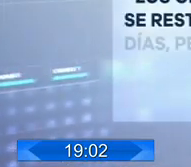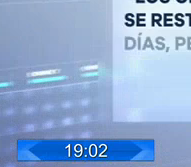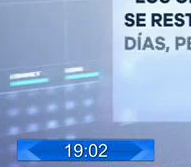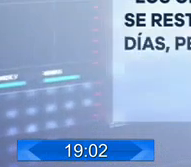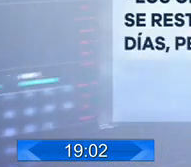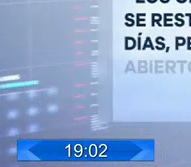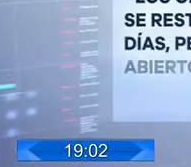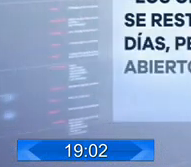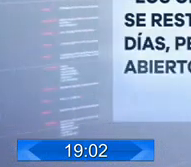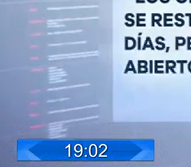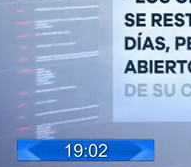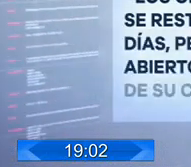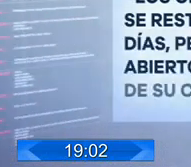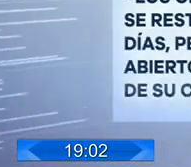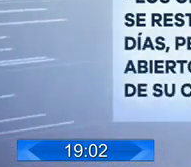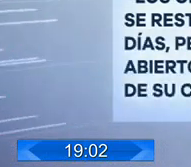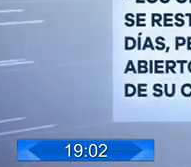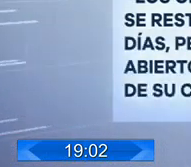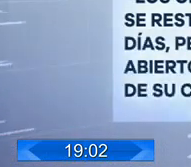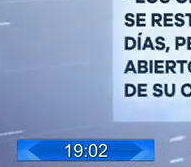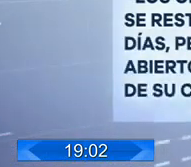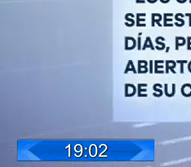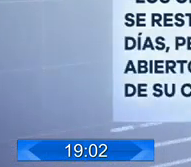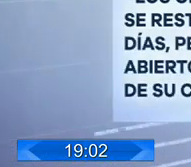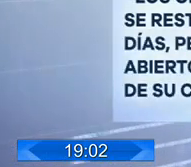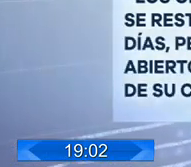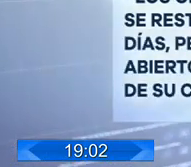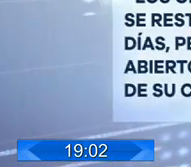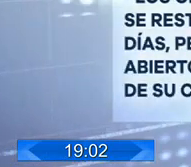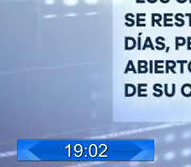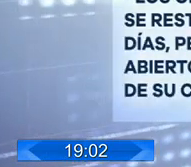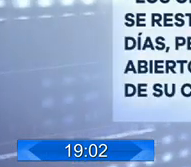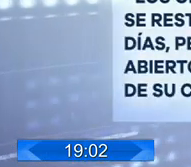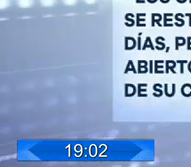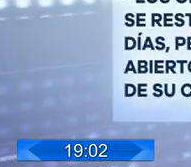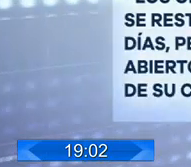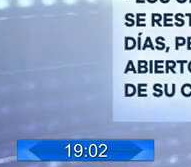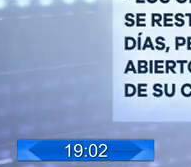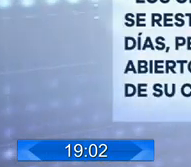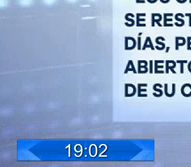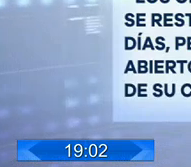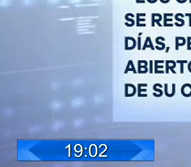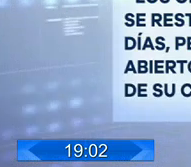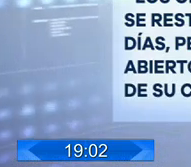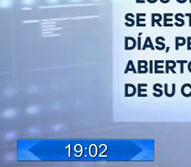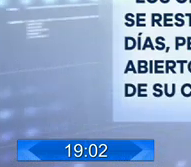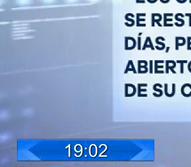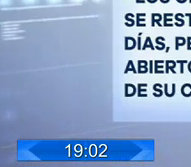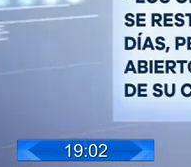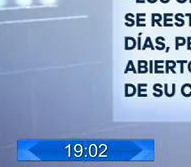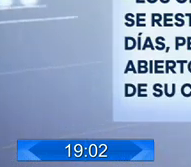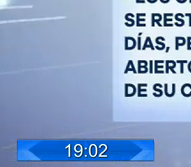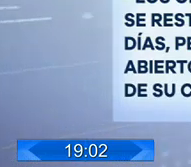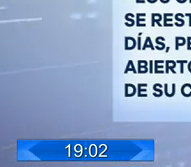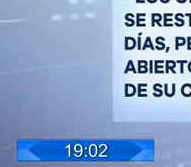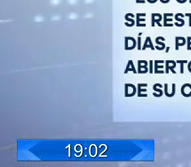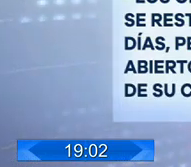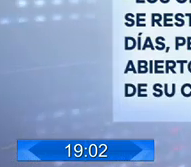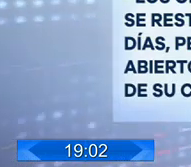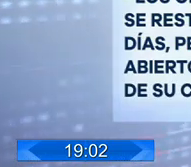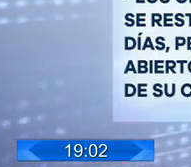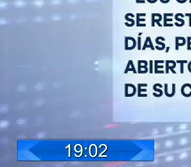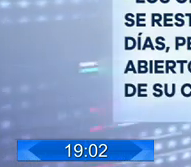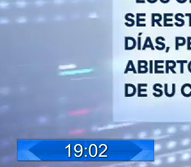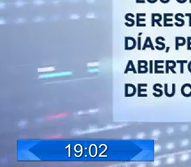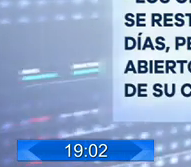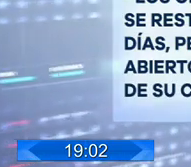horas. Los gimnasios en espacios cerrados o abiertos por un lapso de 20 días podrán operar con el 30% de su capacidad hasta